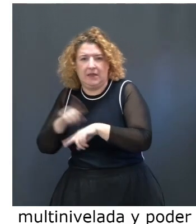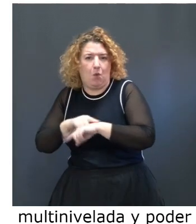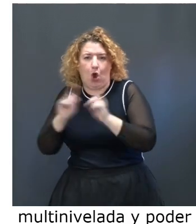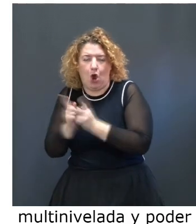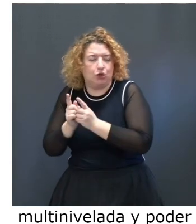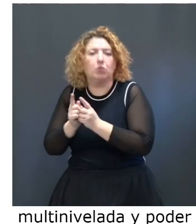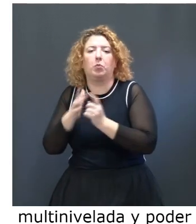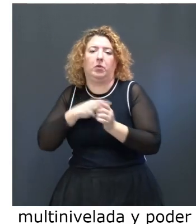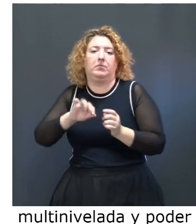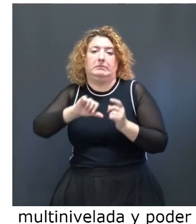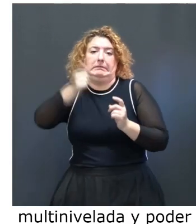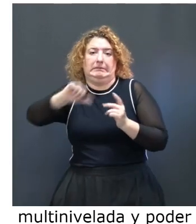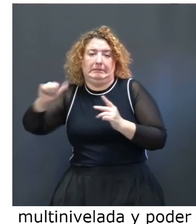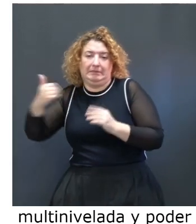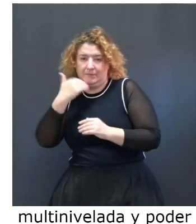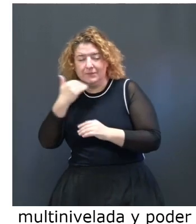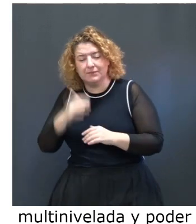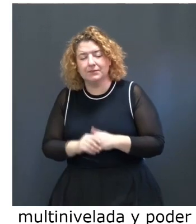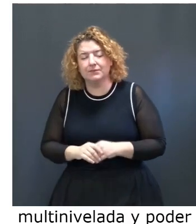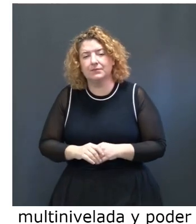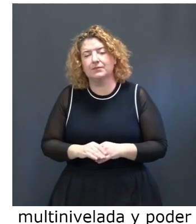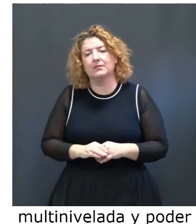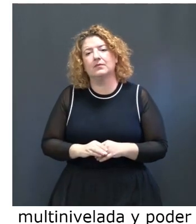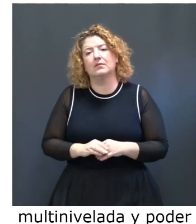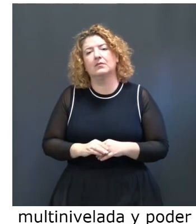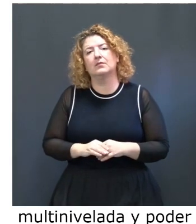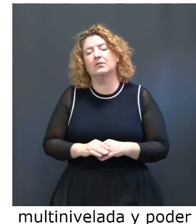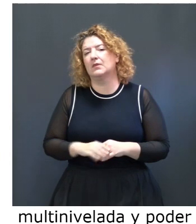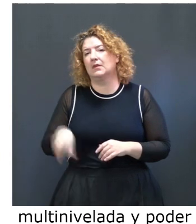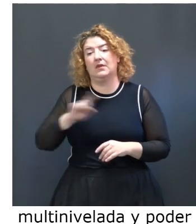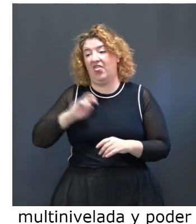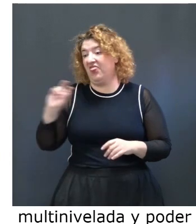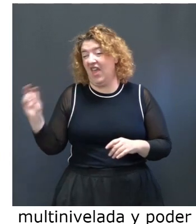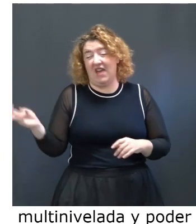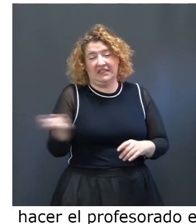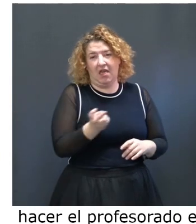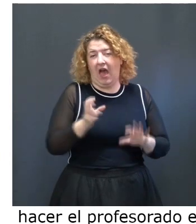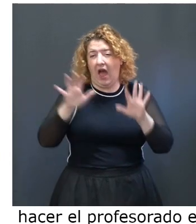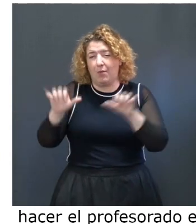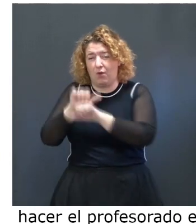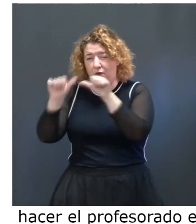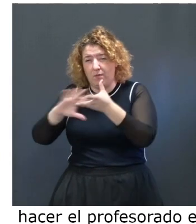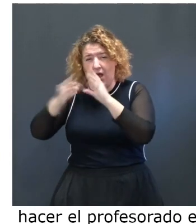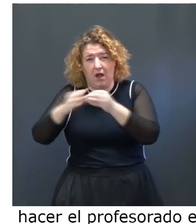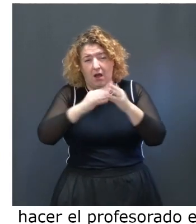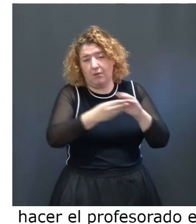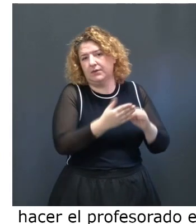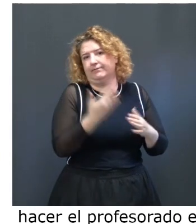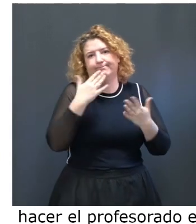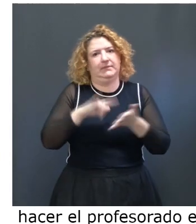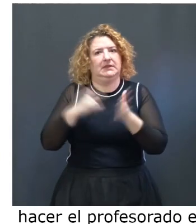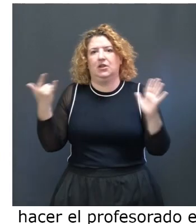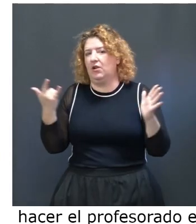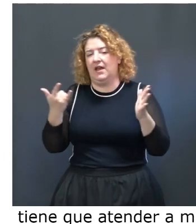tiempo, aparte, o sea, partiendo de que tiene que atender a mucha diversidad. Entonces, las herramientas digitales que tenemos hoy en día